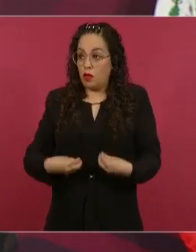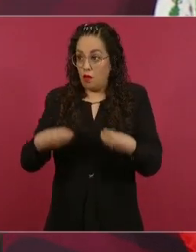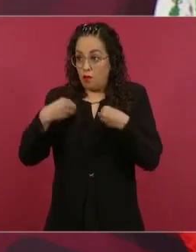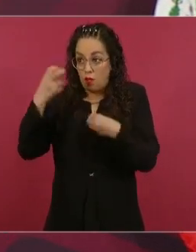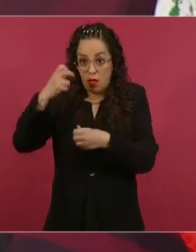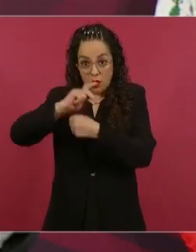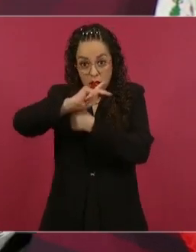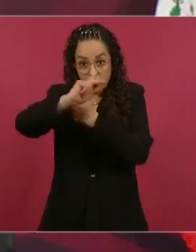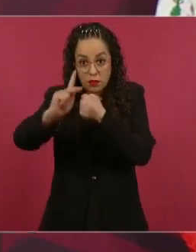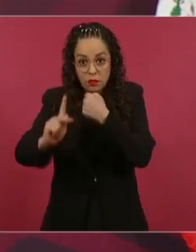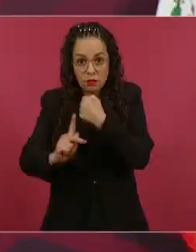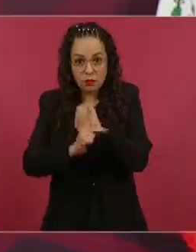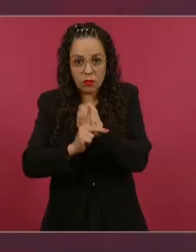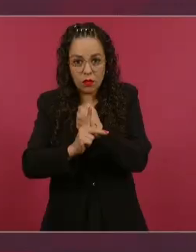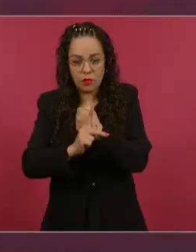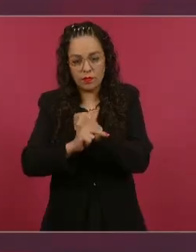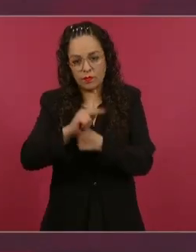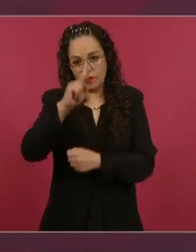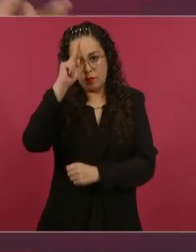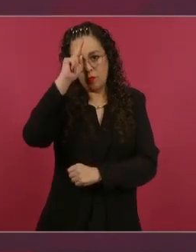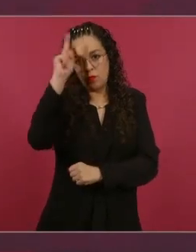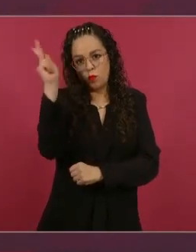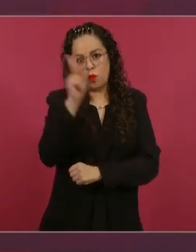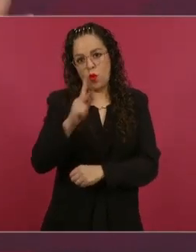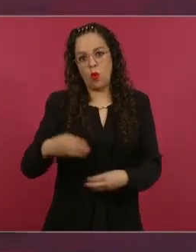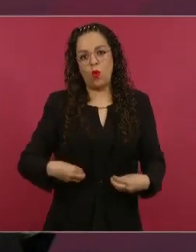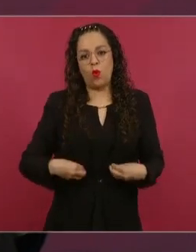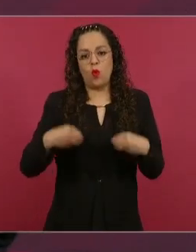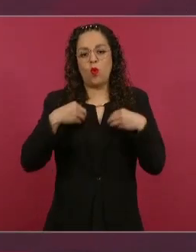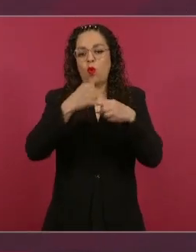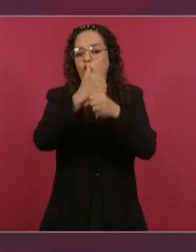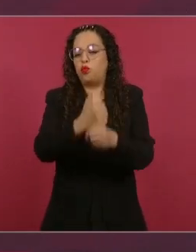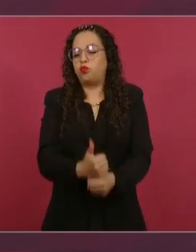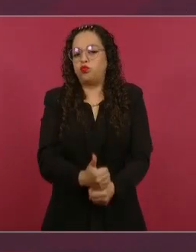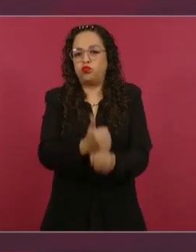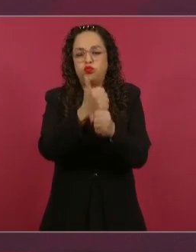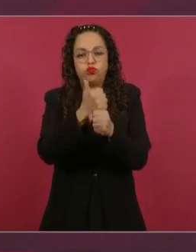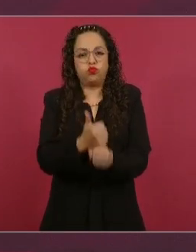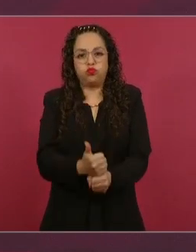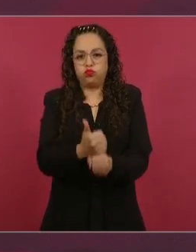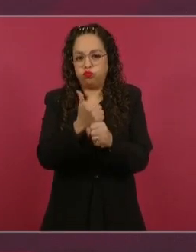porque eso es inhumano. Además, nadie tiene derecho